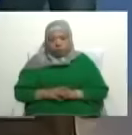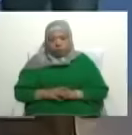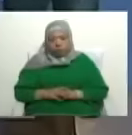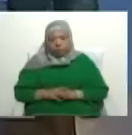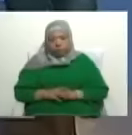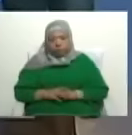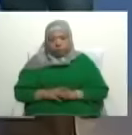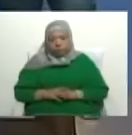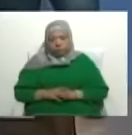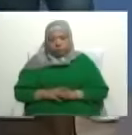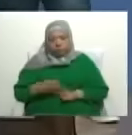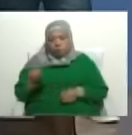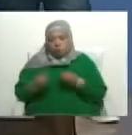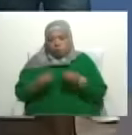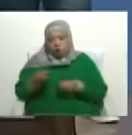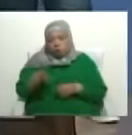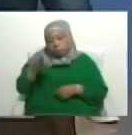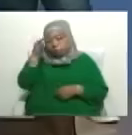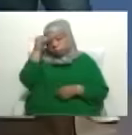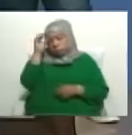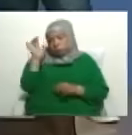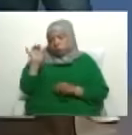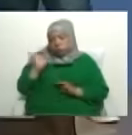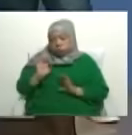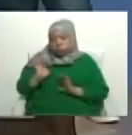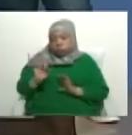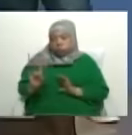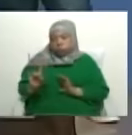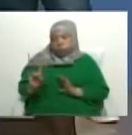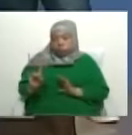Y ustedes algo tendrán que hacer, ¿no? Para eso están allí.